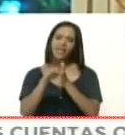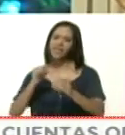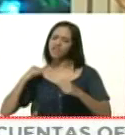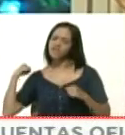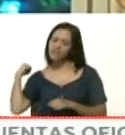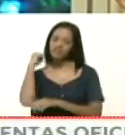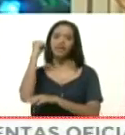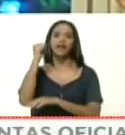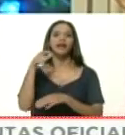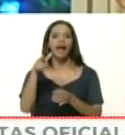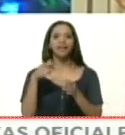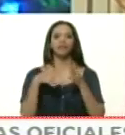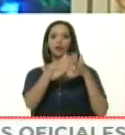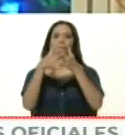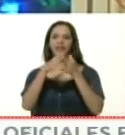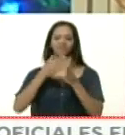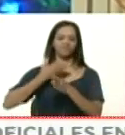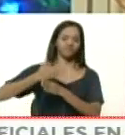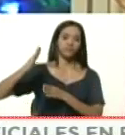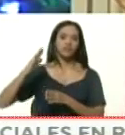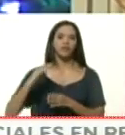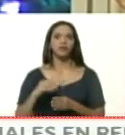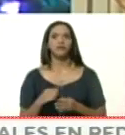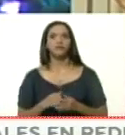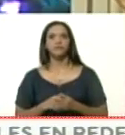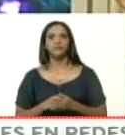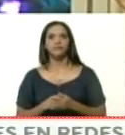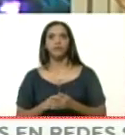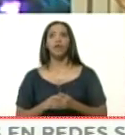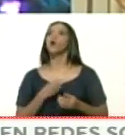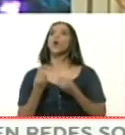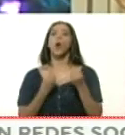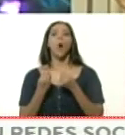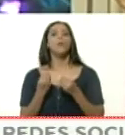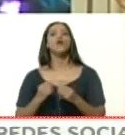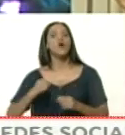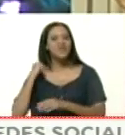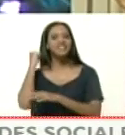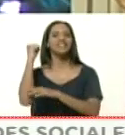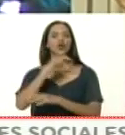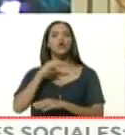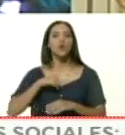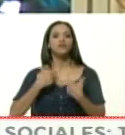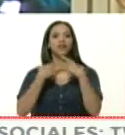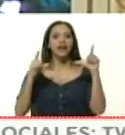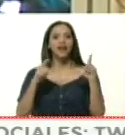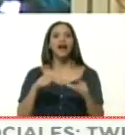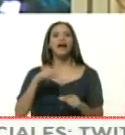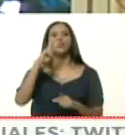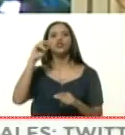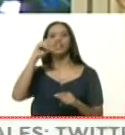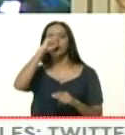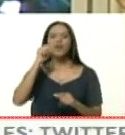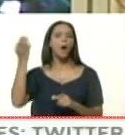estos imperialistas de hoy, como los vencieron nuestros libertadores hace 200 años.